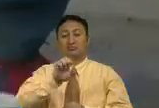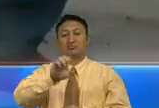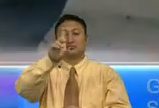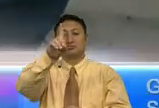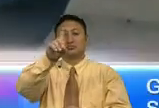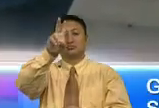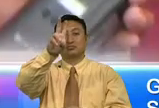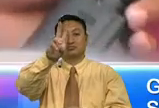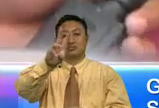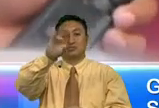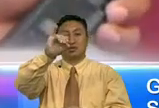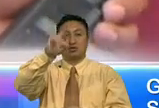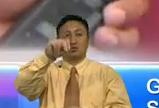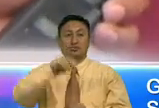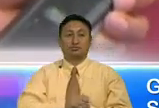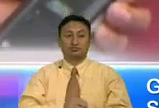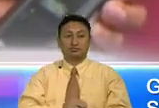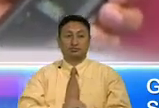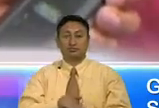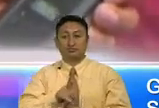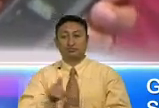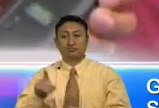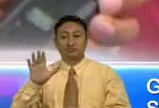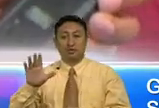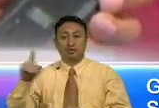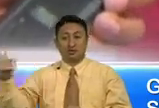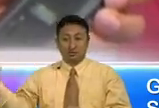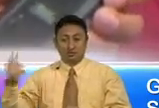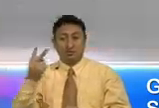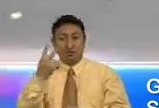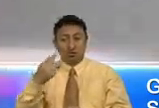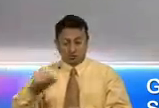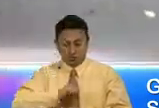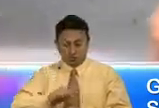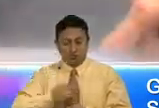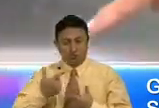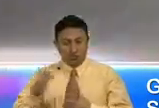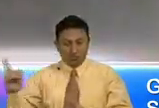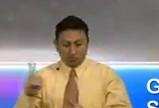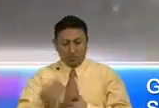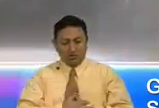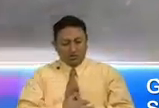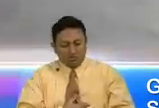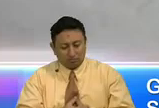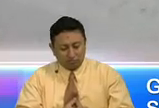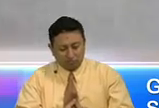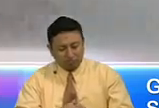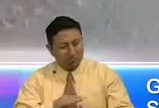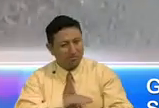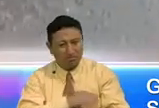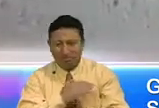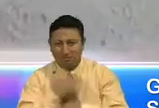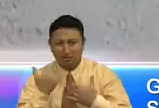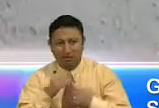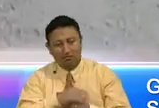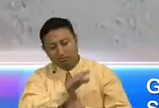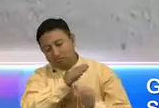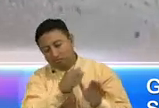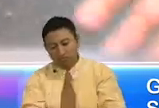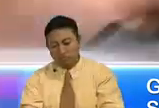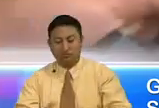España Arana. Venía de las cinco esquinas, venía herido el chico con dos puñaladas. Y aquí ya no aguantó más, pues le venció la muerte,